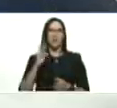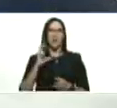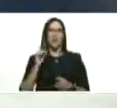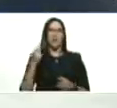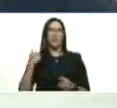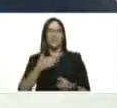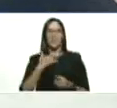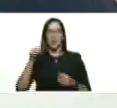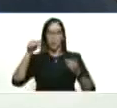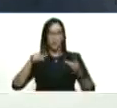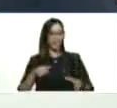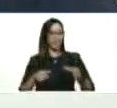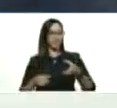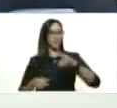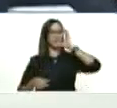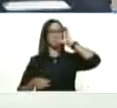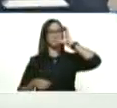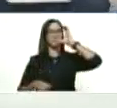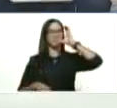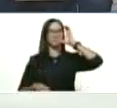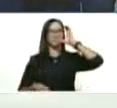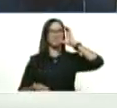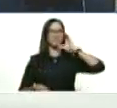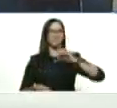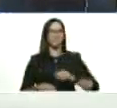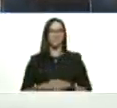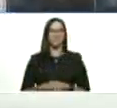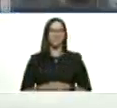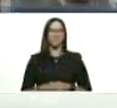aquí y ¡ping! Fondo blanco.